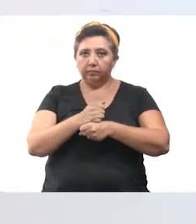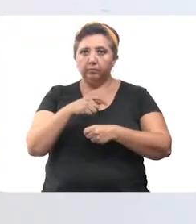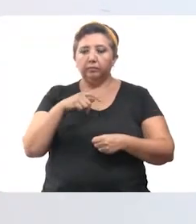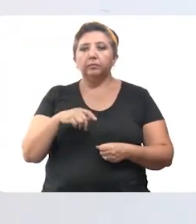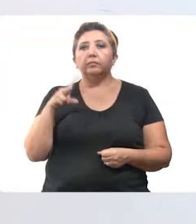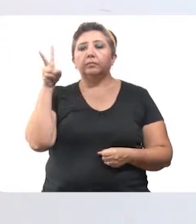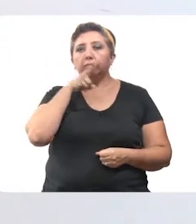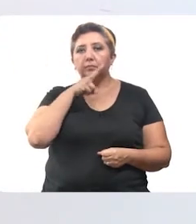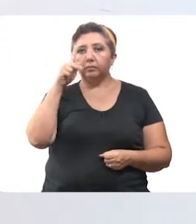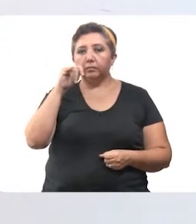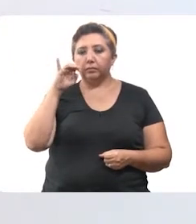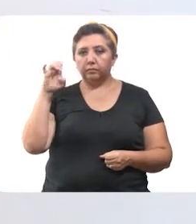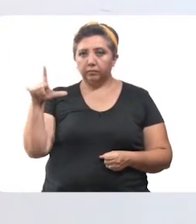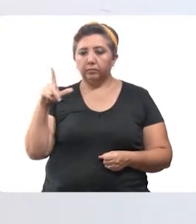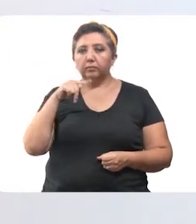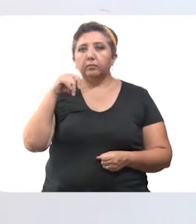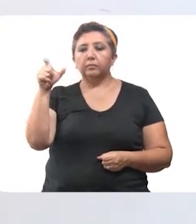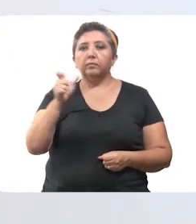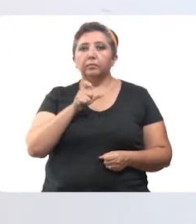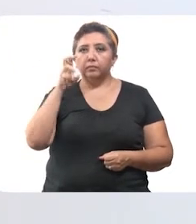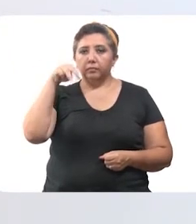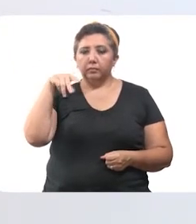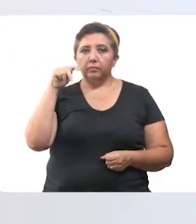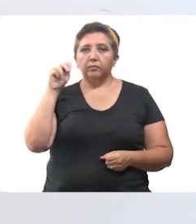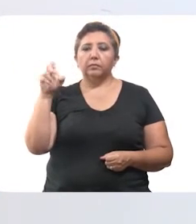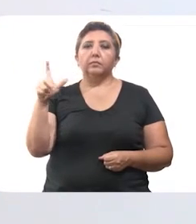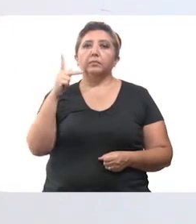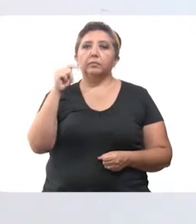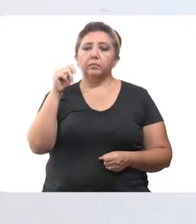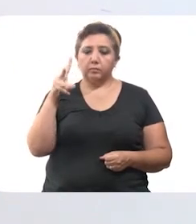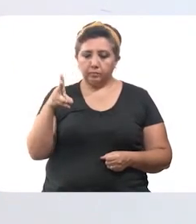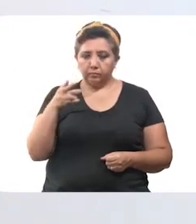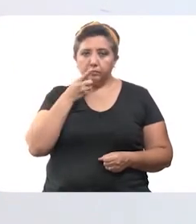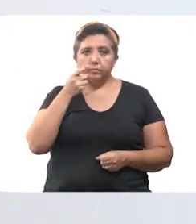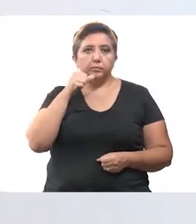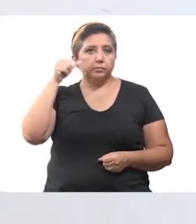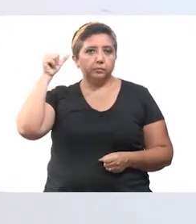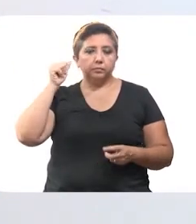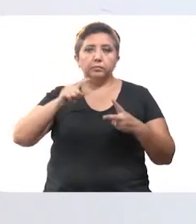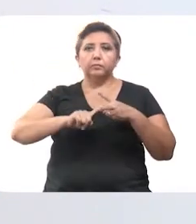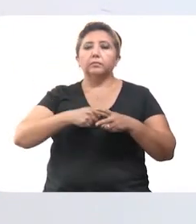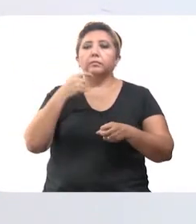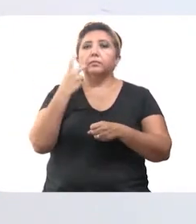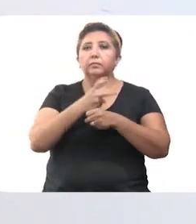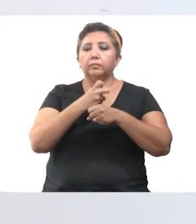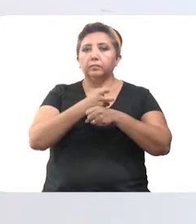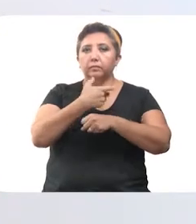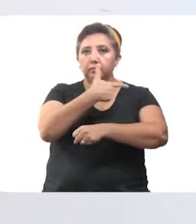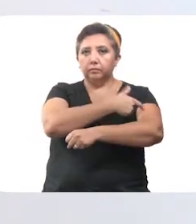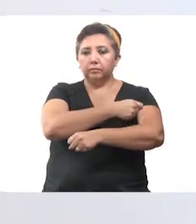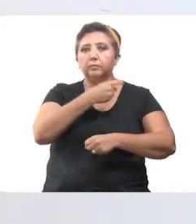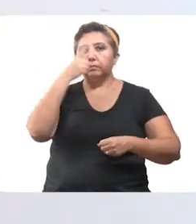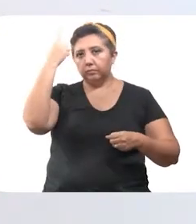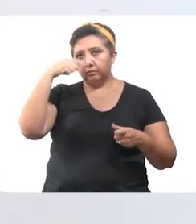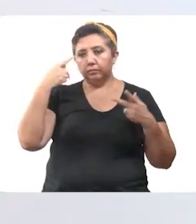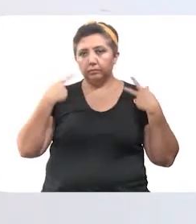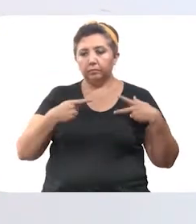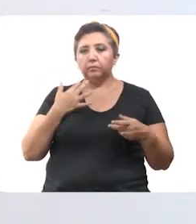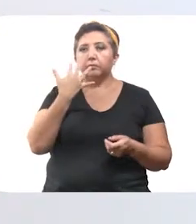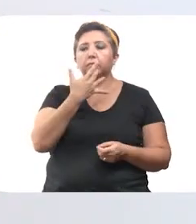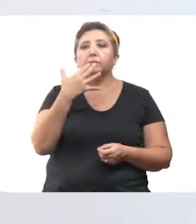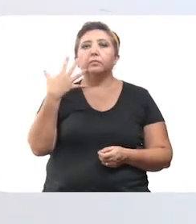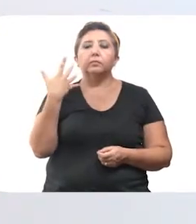en Valladolid, Ticul, Tecash, Motul y Peto. También, ayer comenzó la aplicación de segunda dosis de vacunas a personas